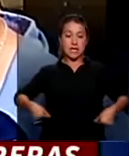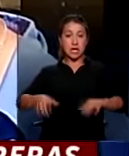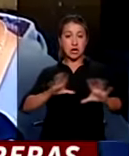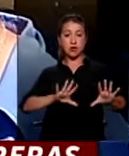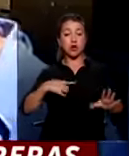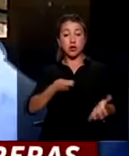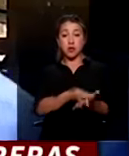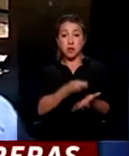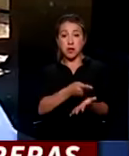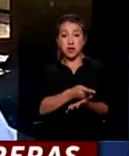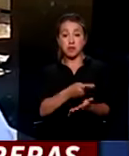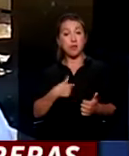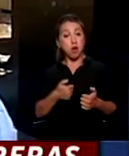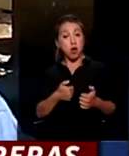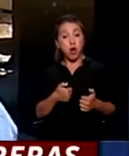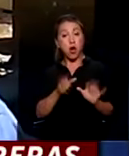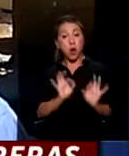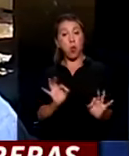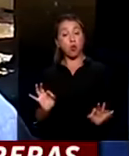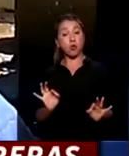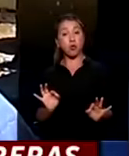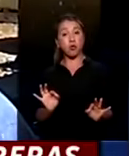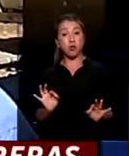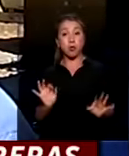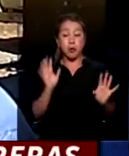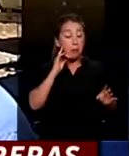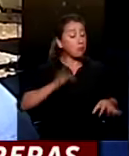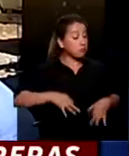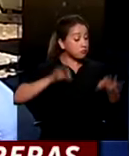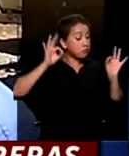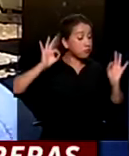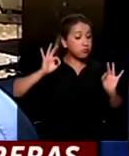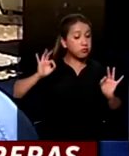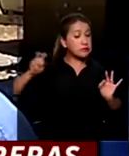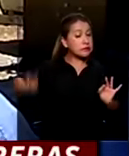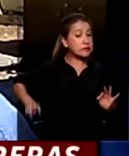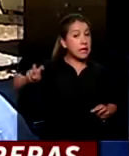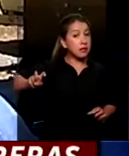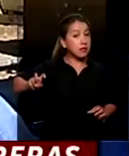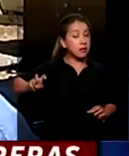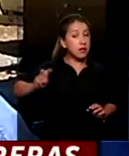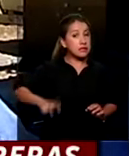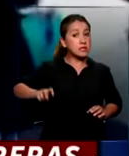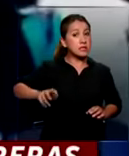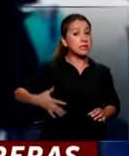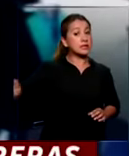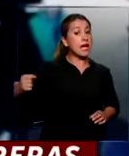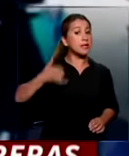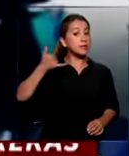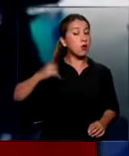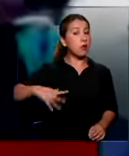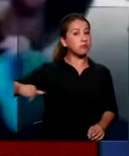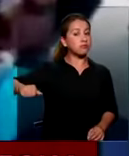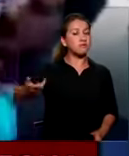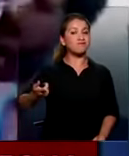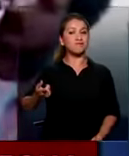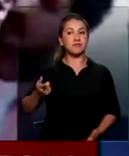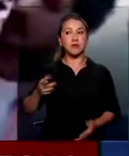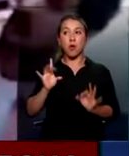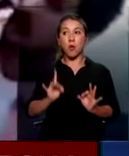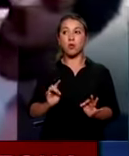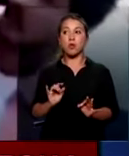que estaba comprando y en ese momento de descuido se acerca, se sienta y saca el celular. En cuestión de segundos, la